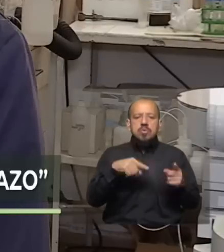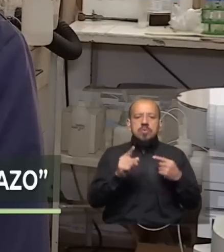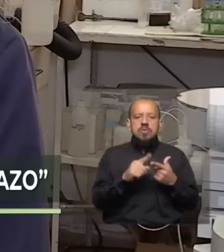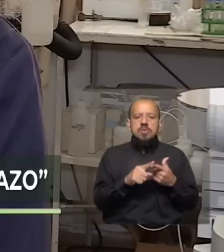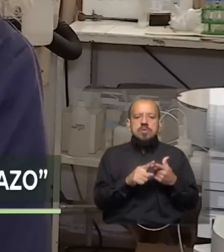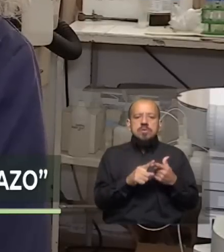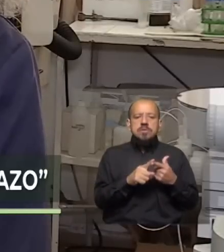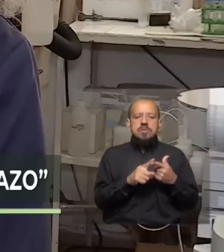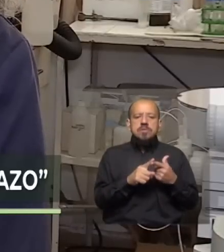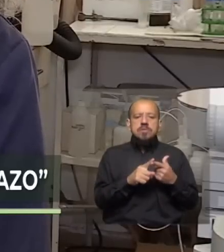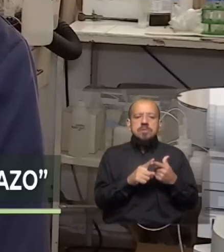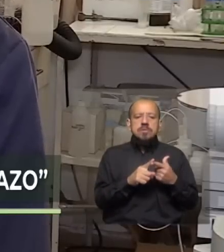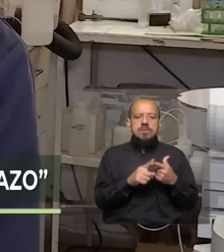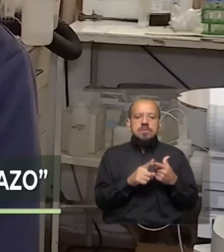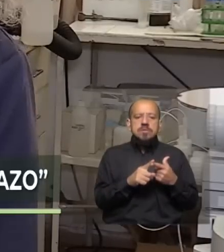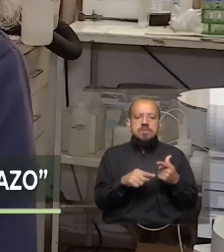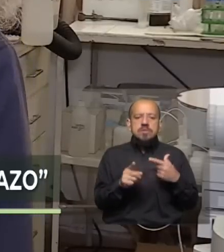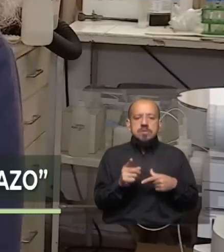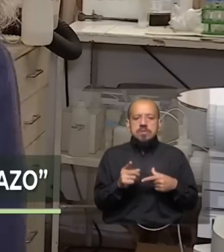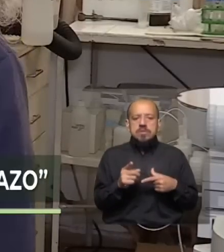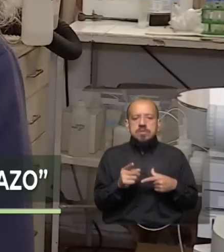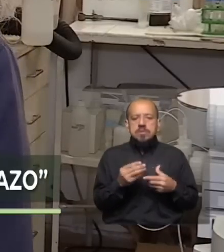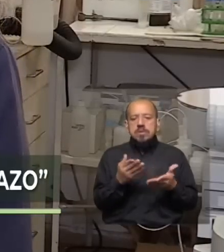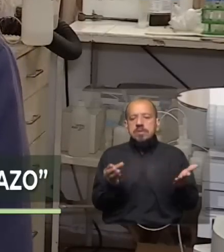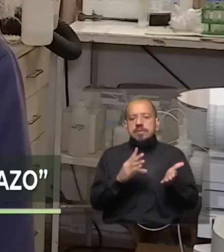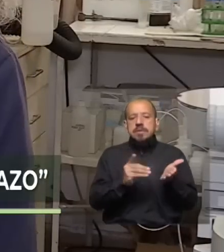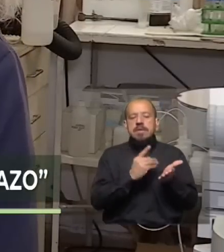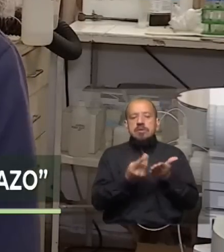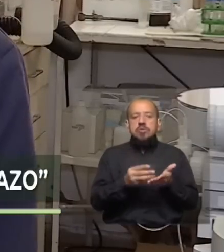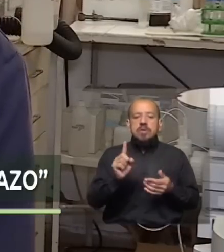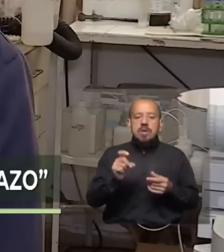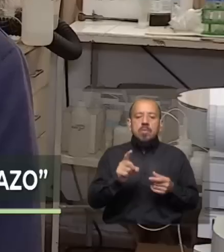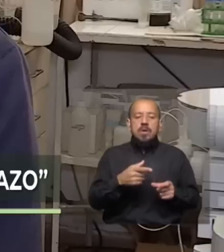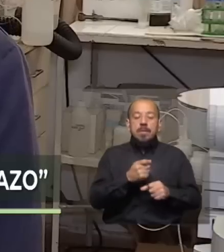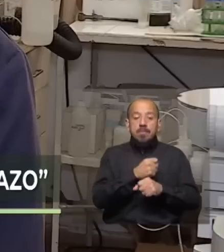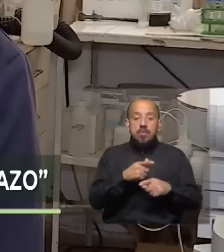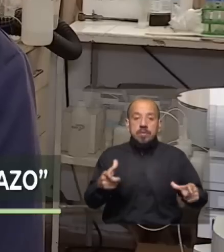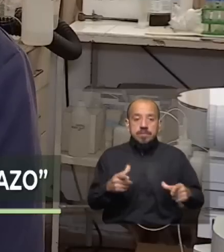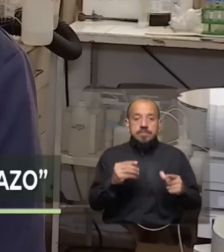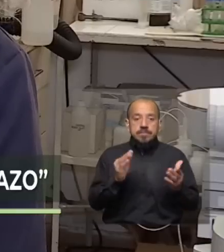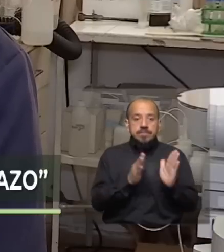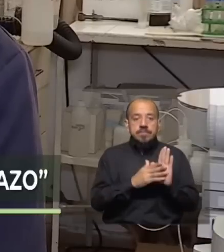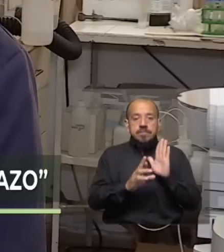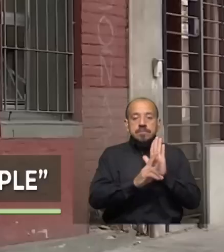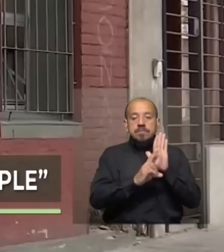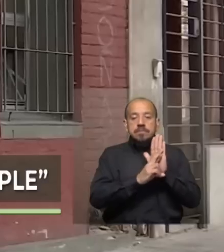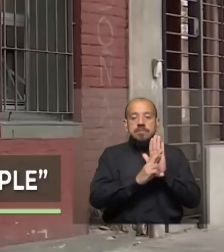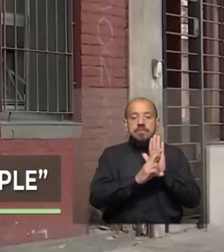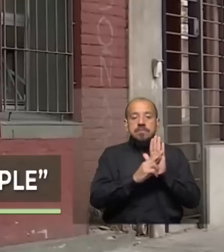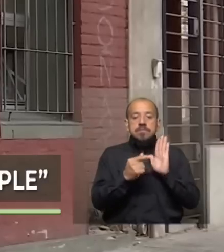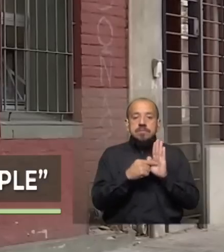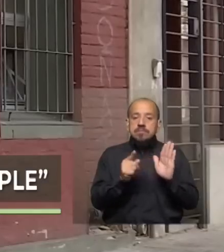entonces estrictamente la definición de agua potable establecida en nuestro reglamento bromatológico nacional